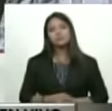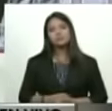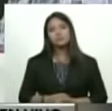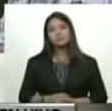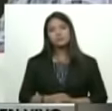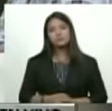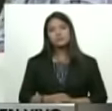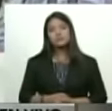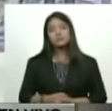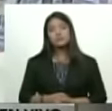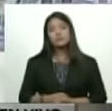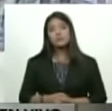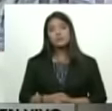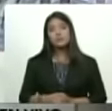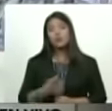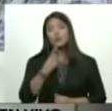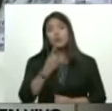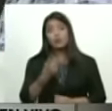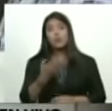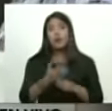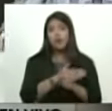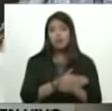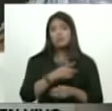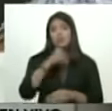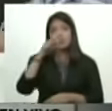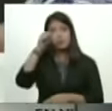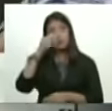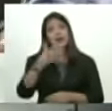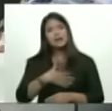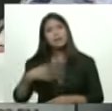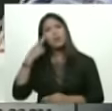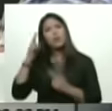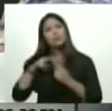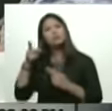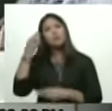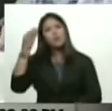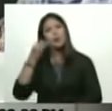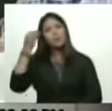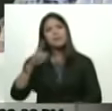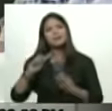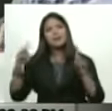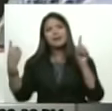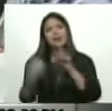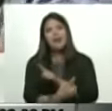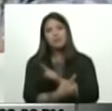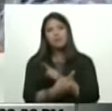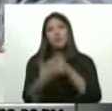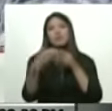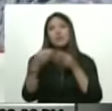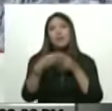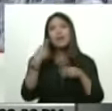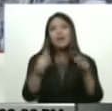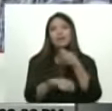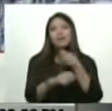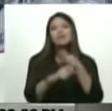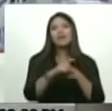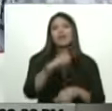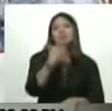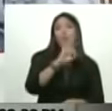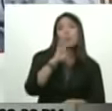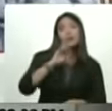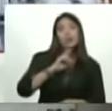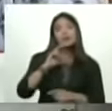hacía referencia a él hace un momento, y queremos conocer su opinión acerca de este cambio de SICAD 2 a SIMADI, cómo va a favorecer